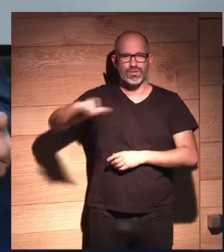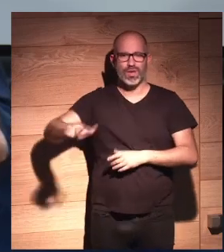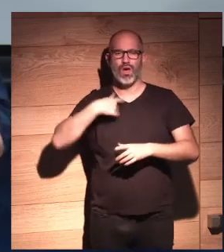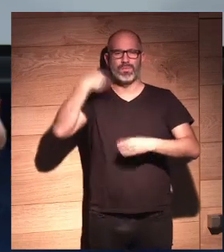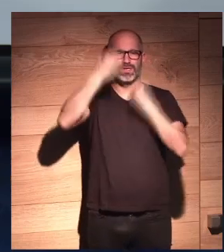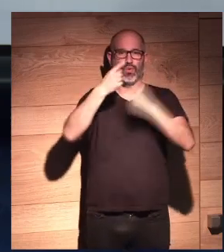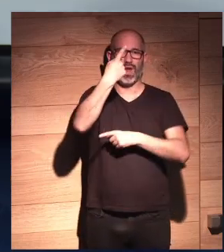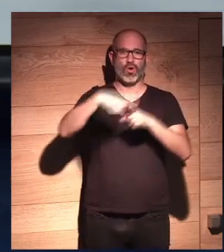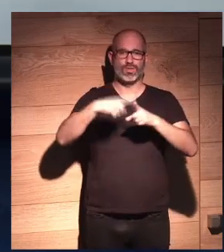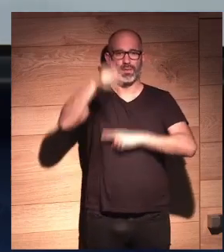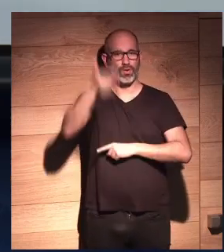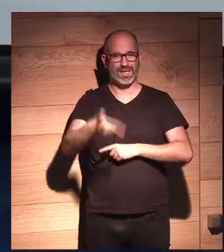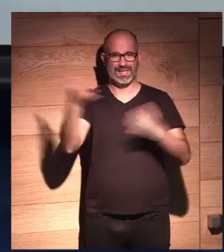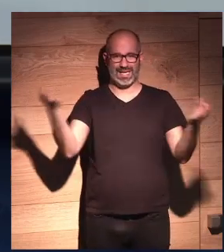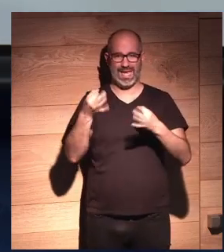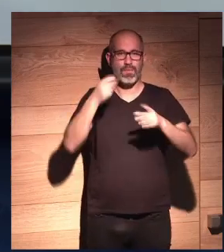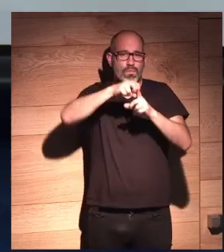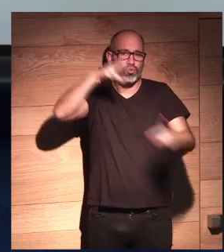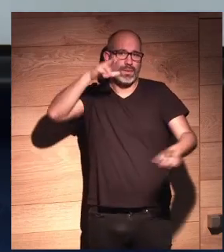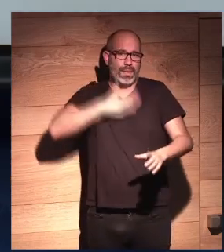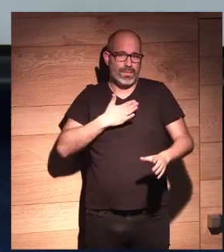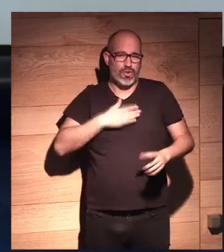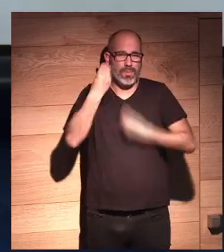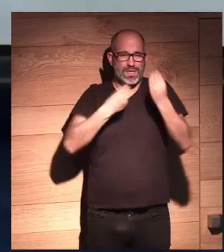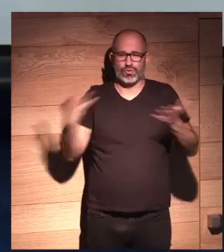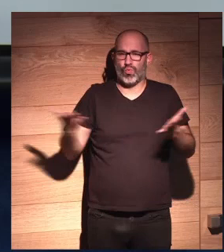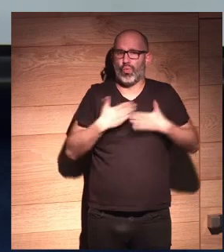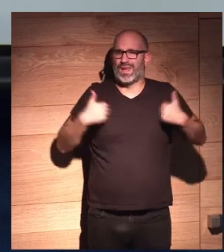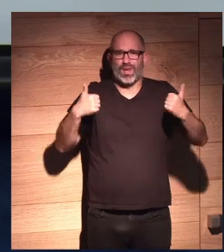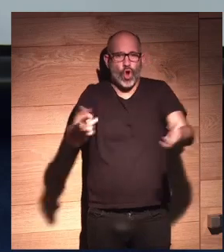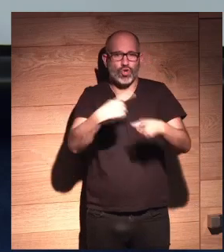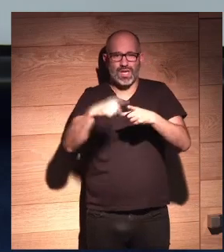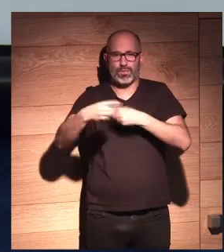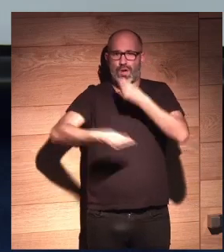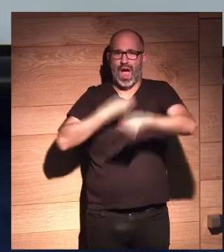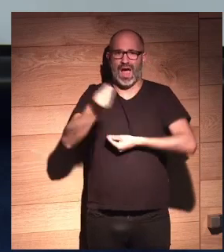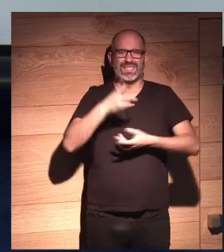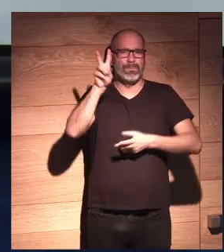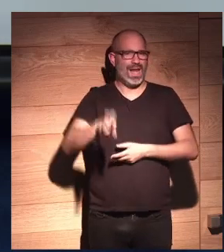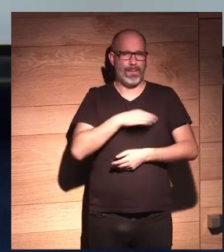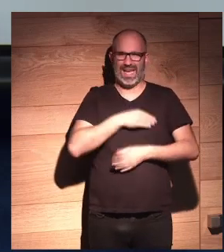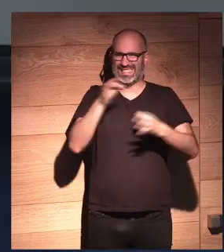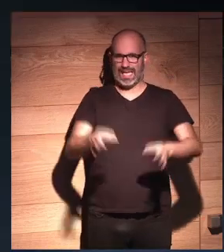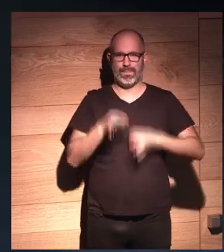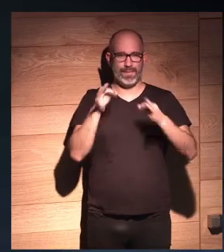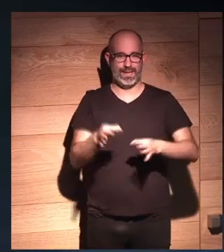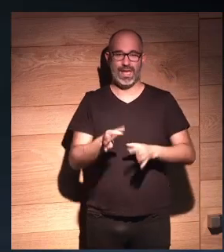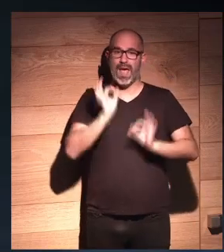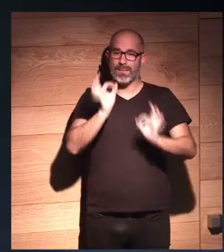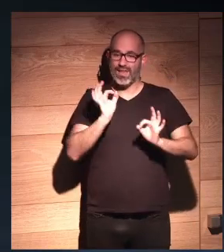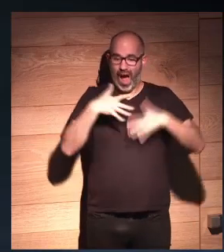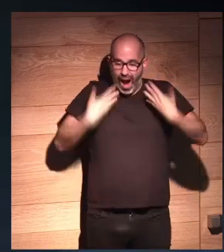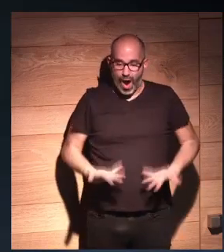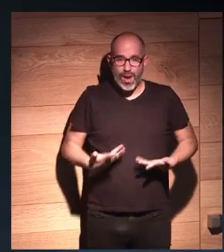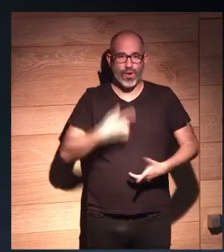es que, bueno, desde mi punto de vista, yo creo que cualquier cosa que hagáis siempre vale la pena. Es verdad que en el presente no nos